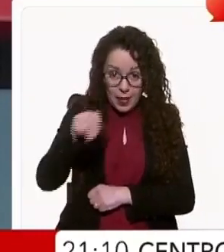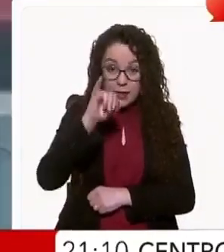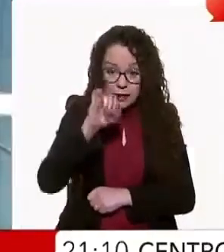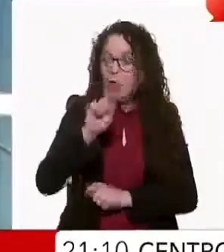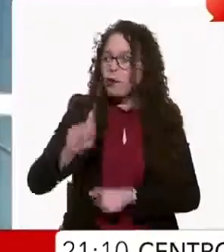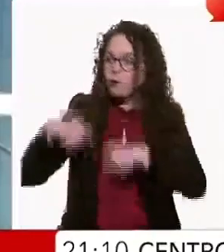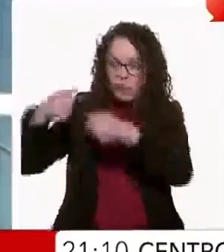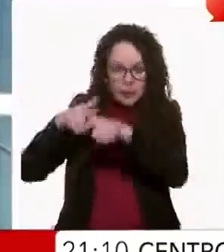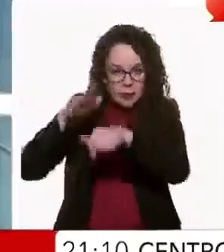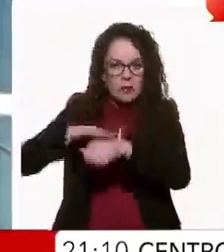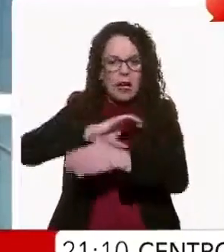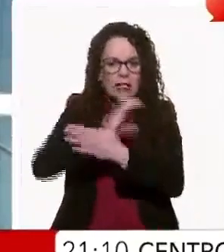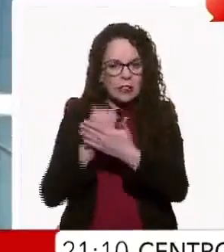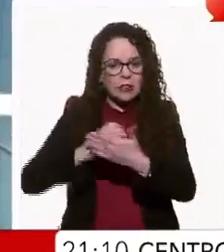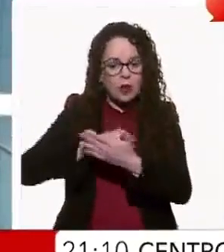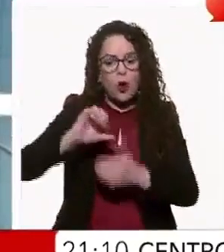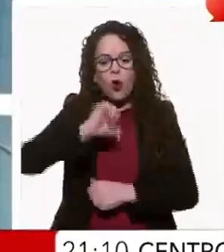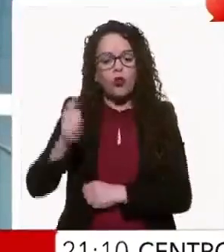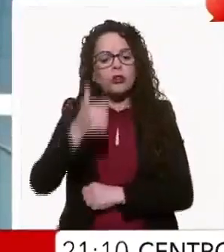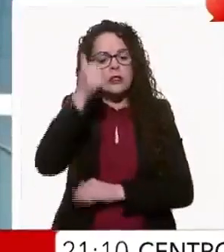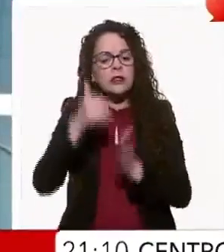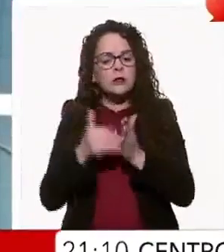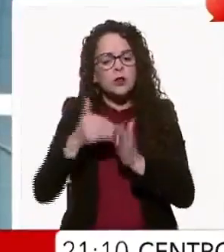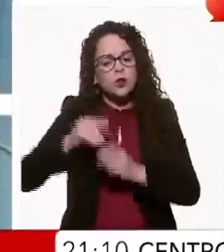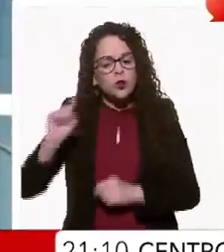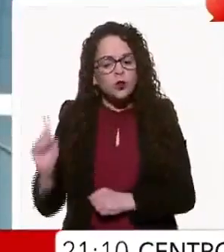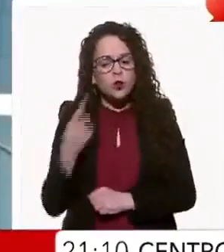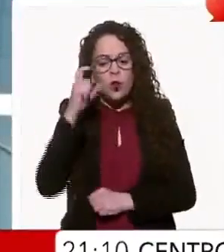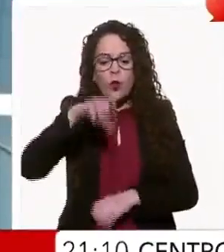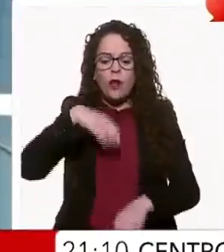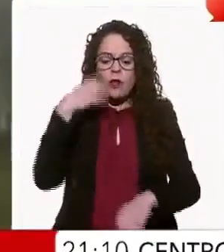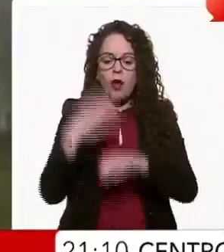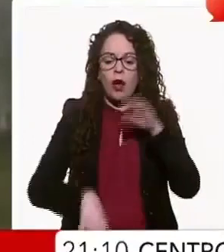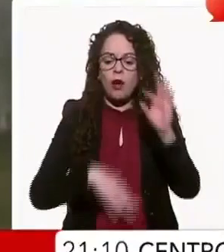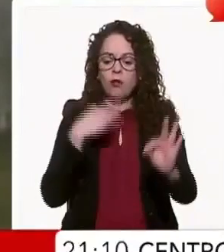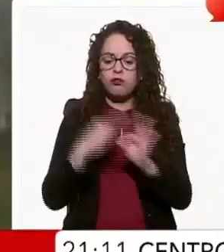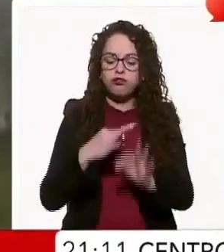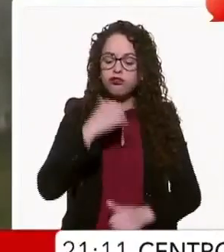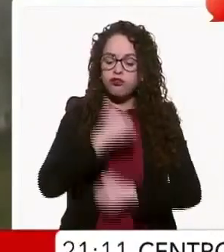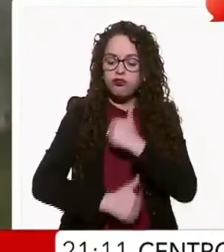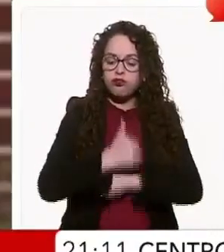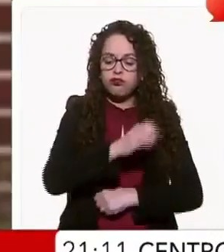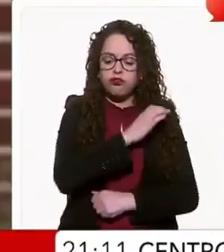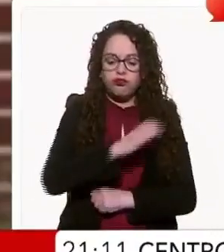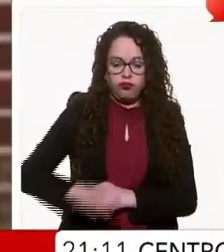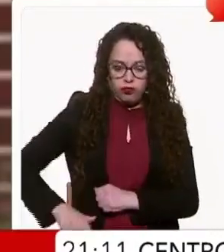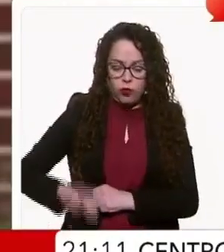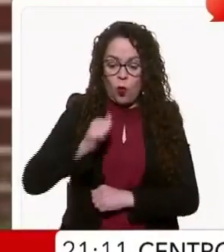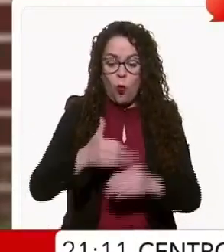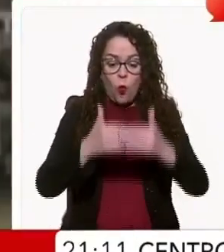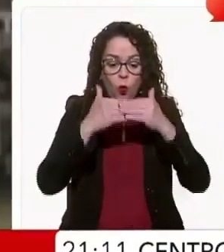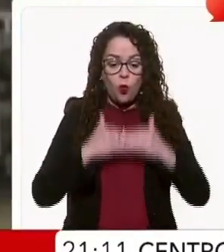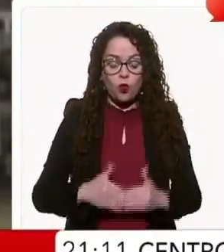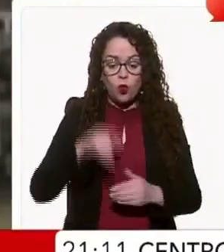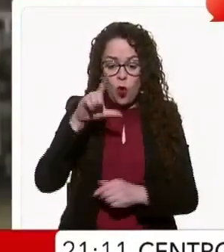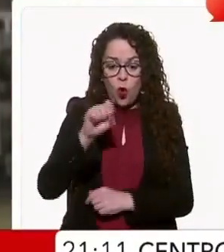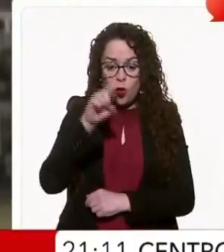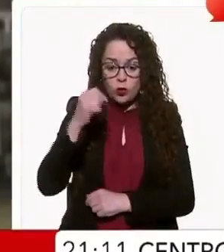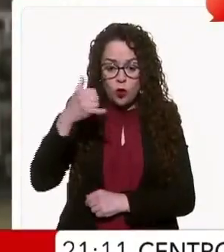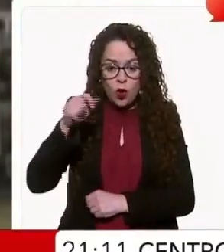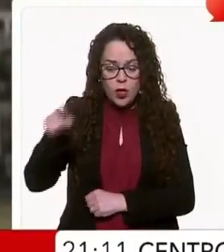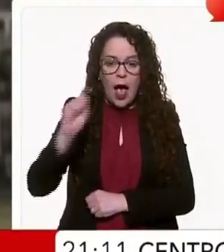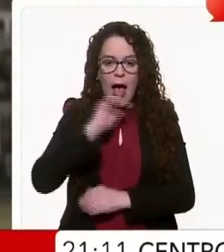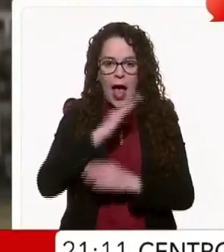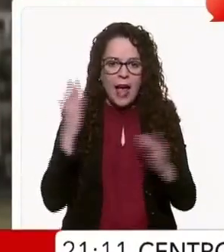6 millones de dólares al concluir la contienda electoral. El otro expediente de Lozoya es por la compra